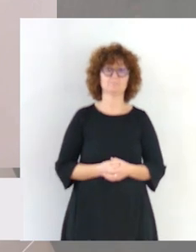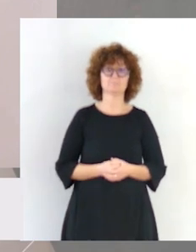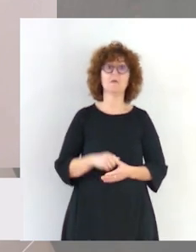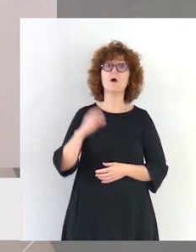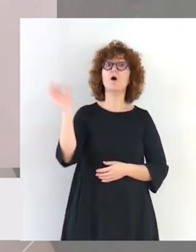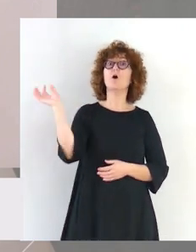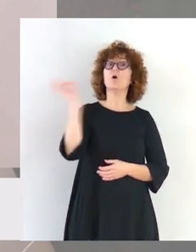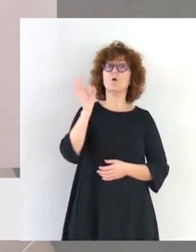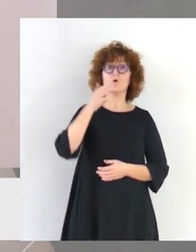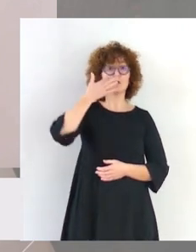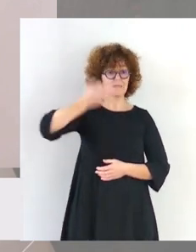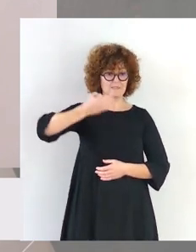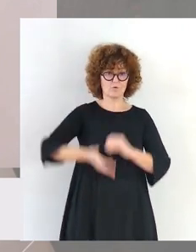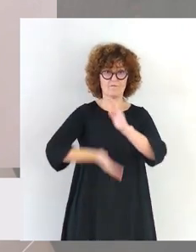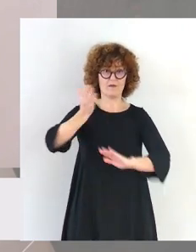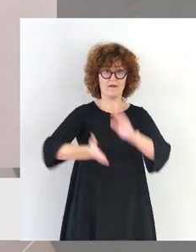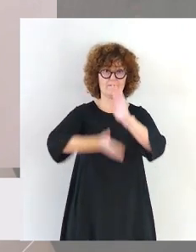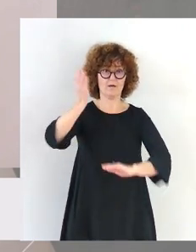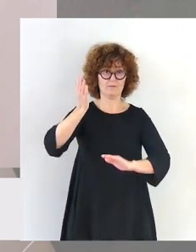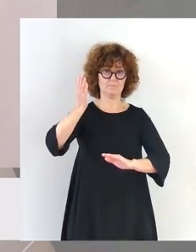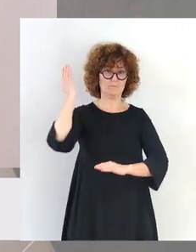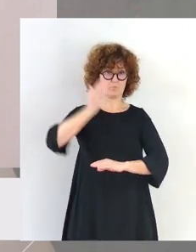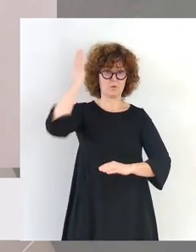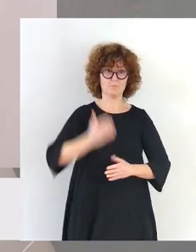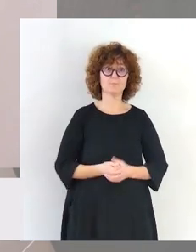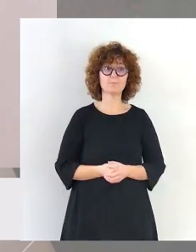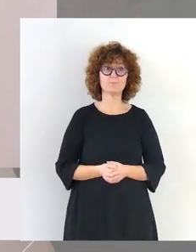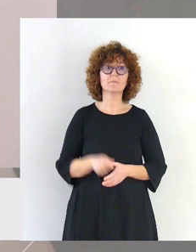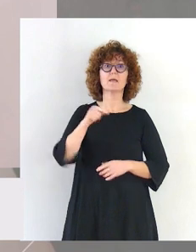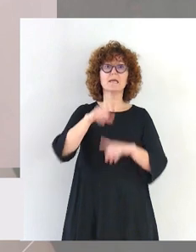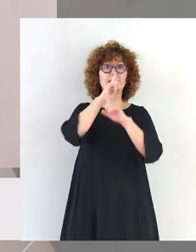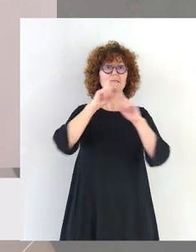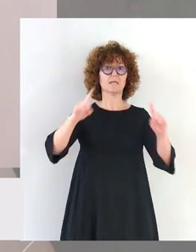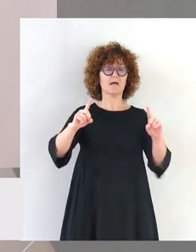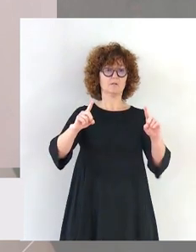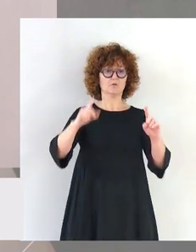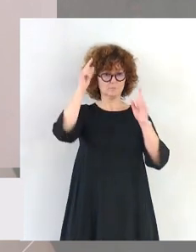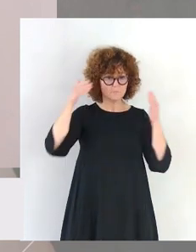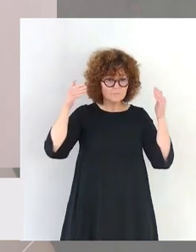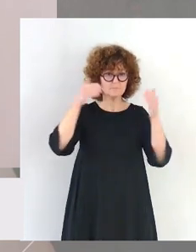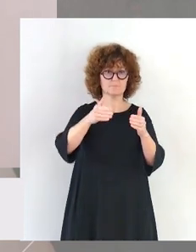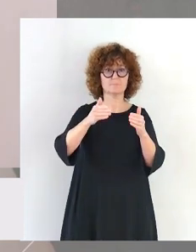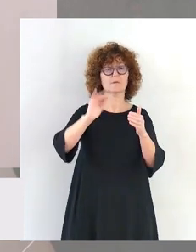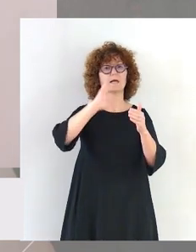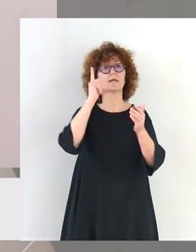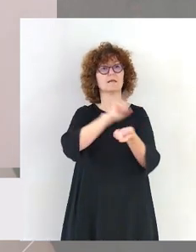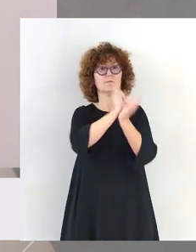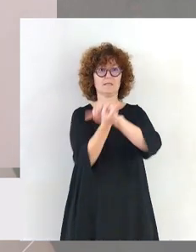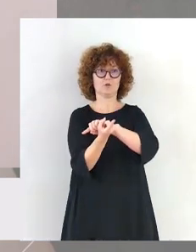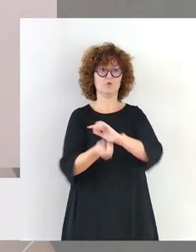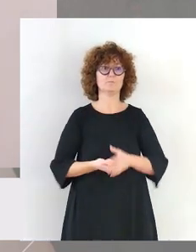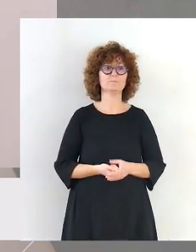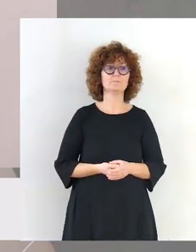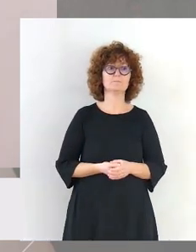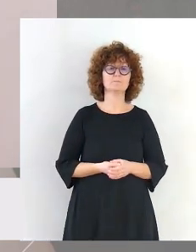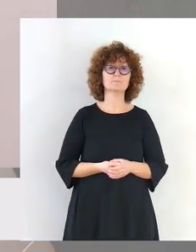riesgo de caer en ella este año lo hemos dedicado al cambio climático en